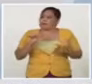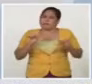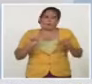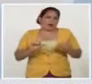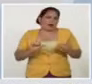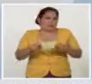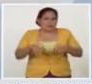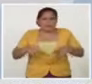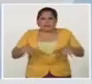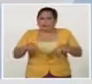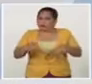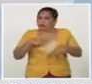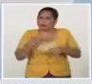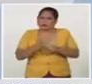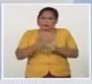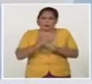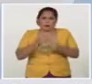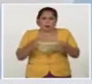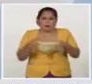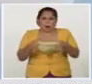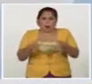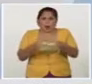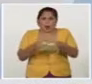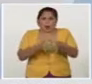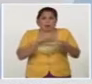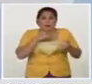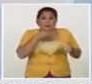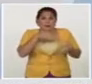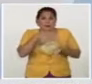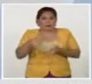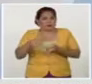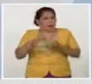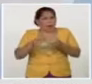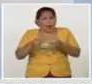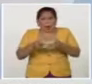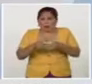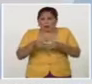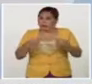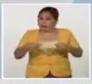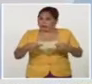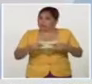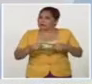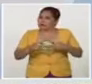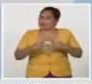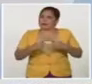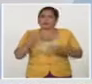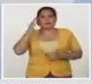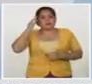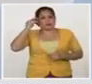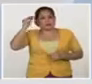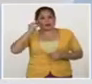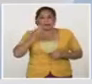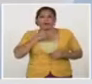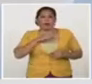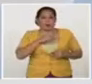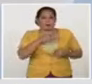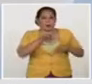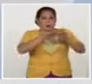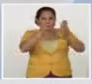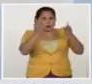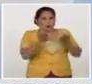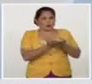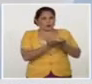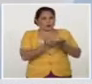aunque trabajamos para que se reduzca cada vez más, pero de todas formas si la comparamos con la del mundo, que es